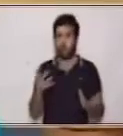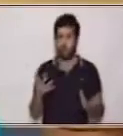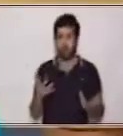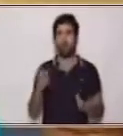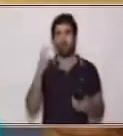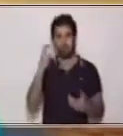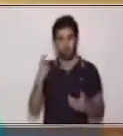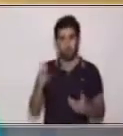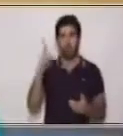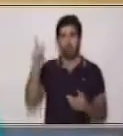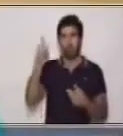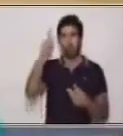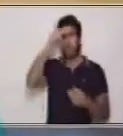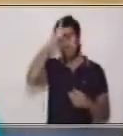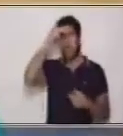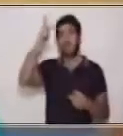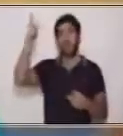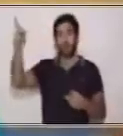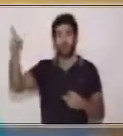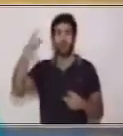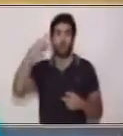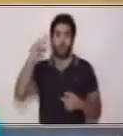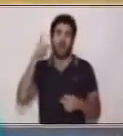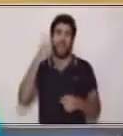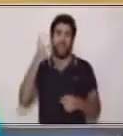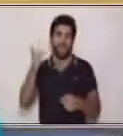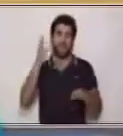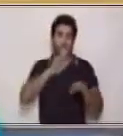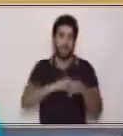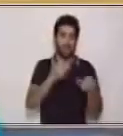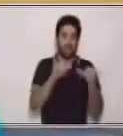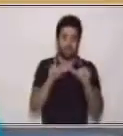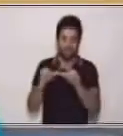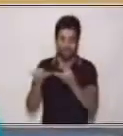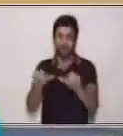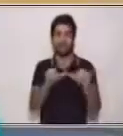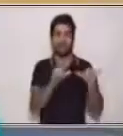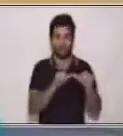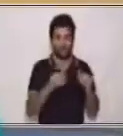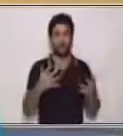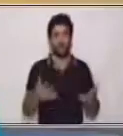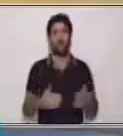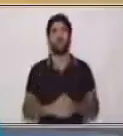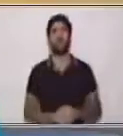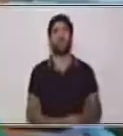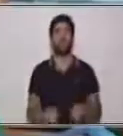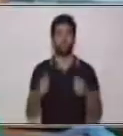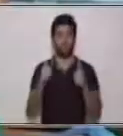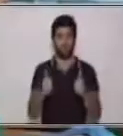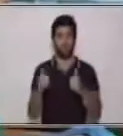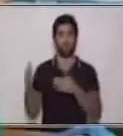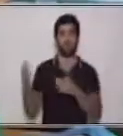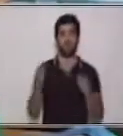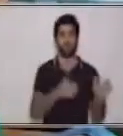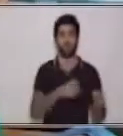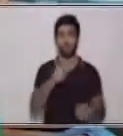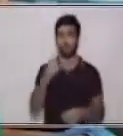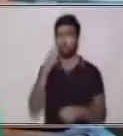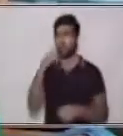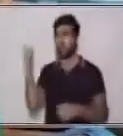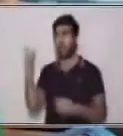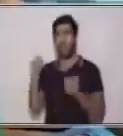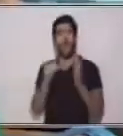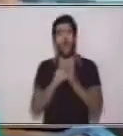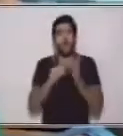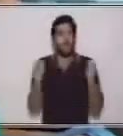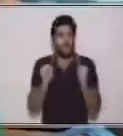cantidades están en kilómetros, para medir distancias más largas. Ahora muy bien, Quetzaltenango.